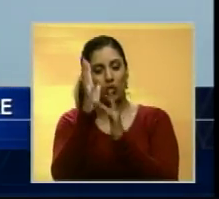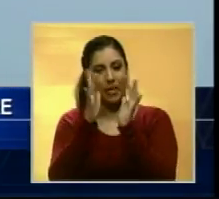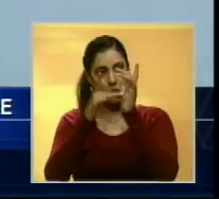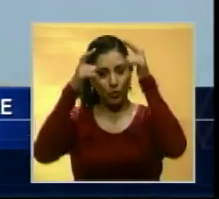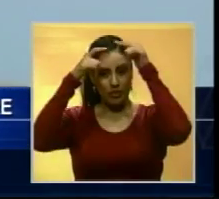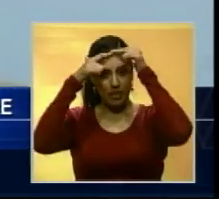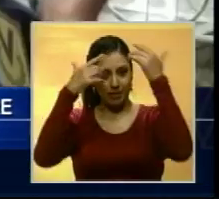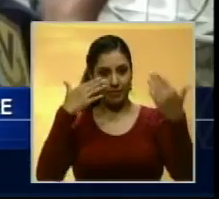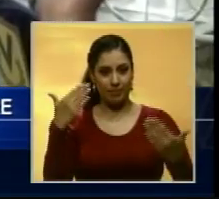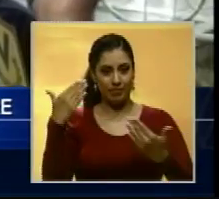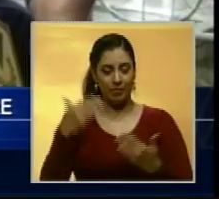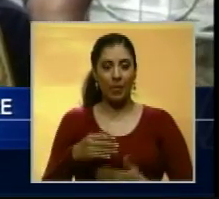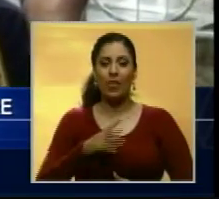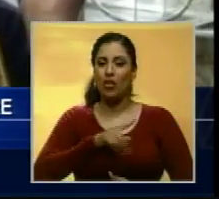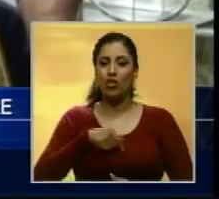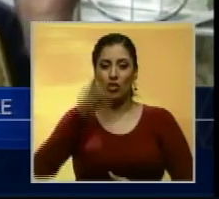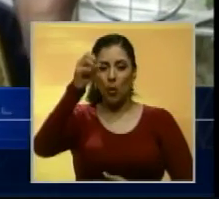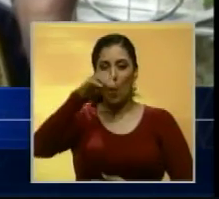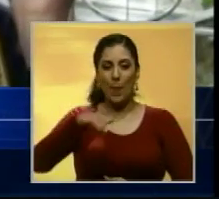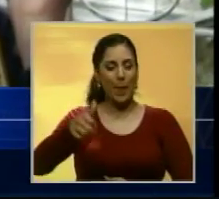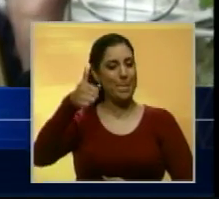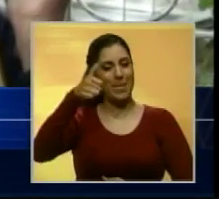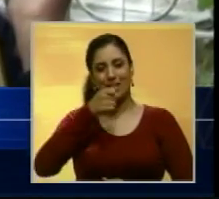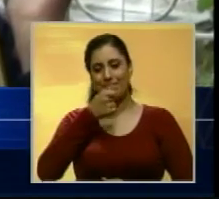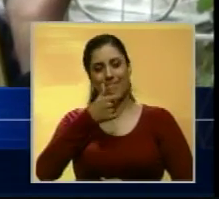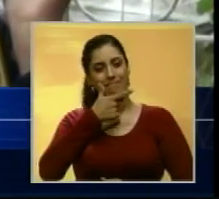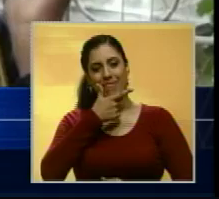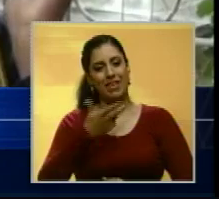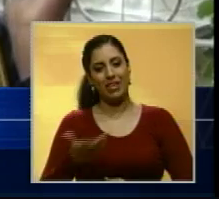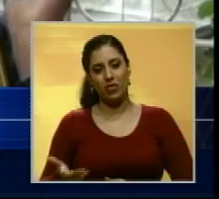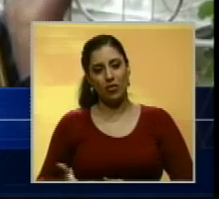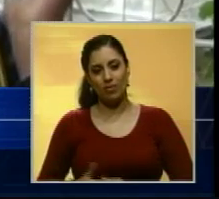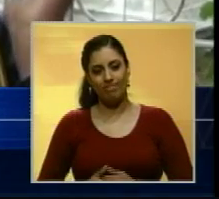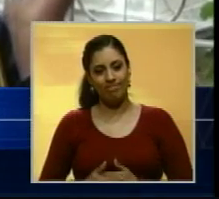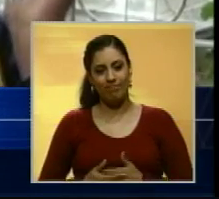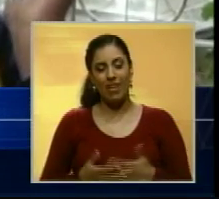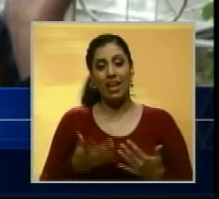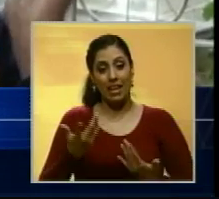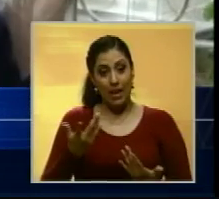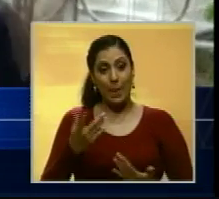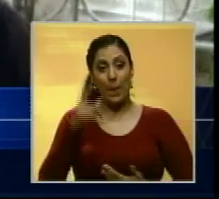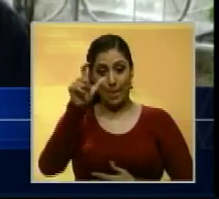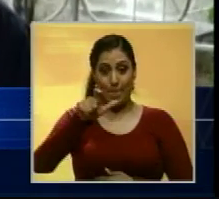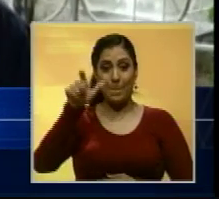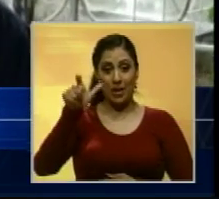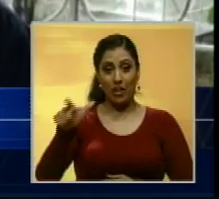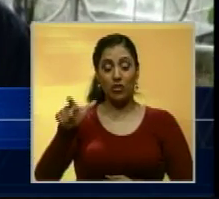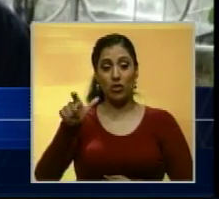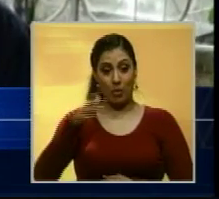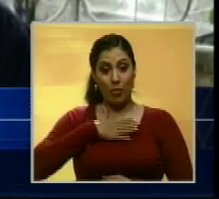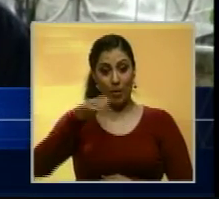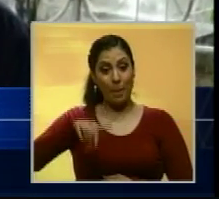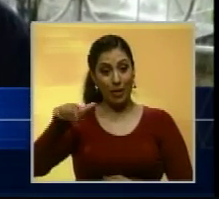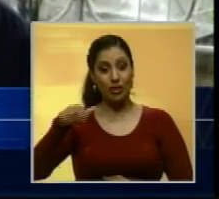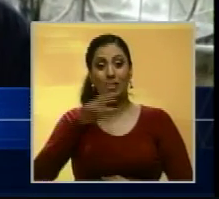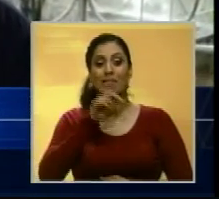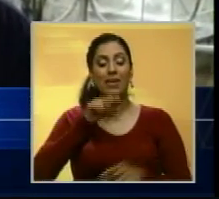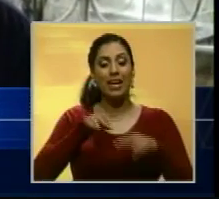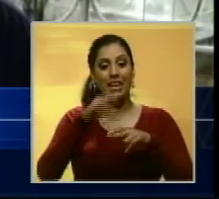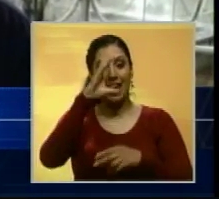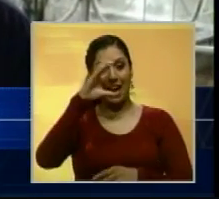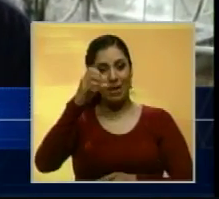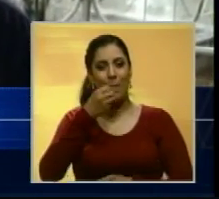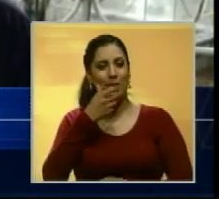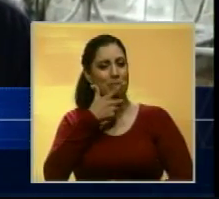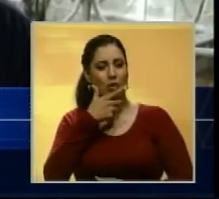Cristo Rey. Es uno de los pueblos más bellos e incluso su gente, la gente de Río Caribe es una